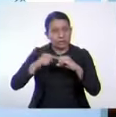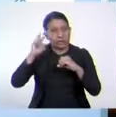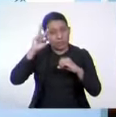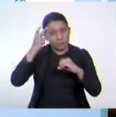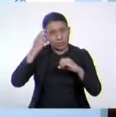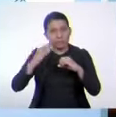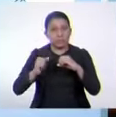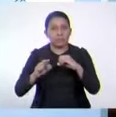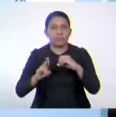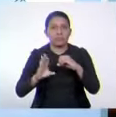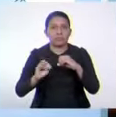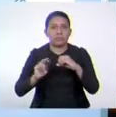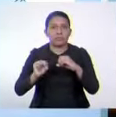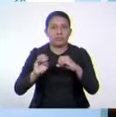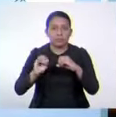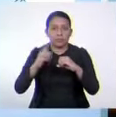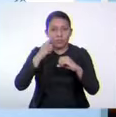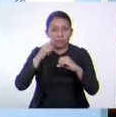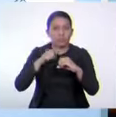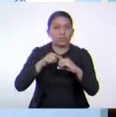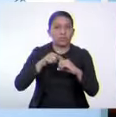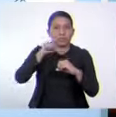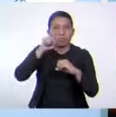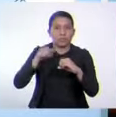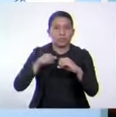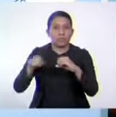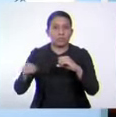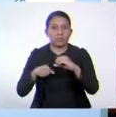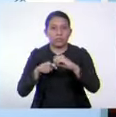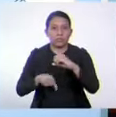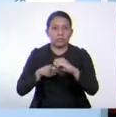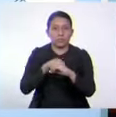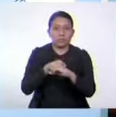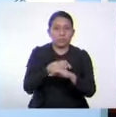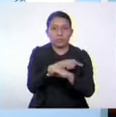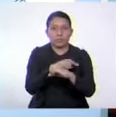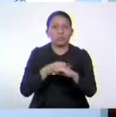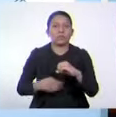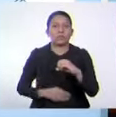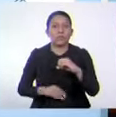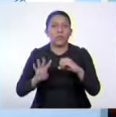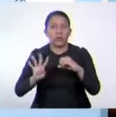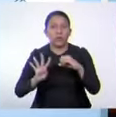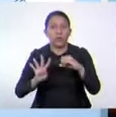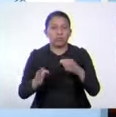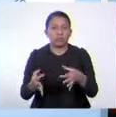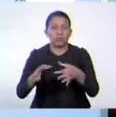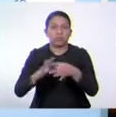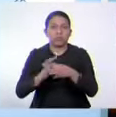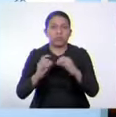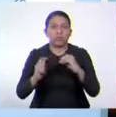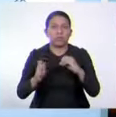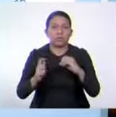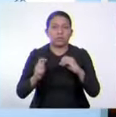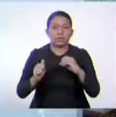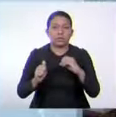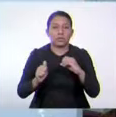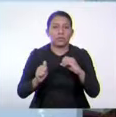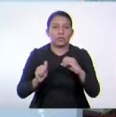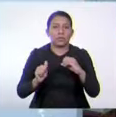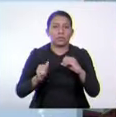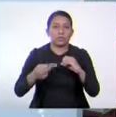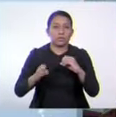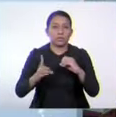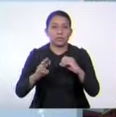y tiene sus 4 enlaces de forma tetraédrica con los hidrógenos. Muy